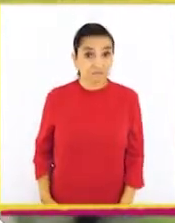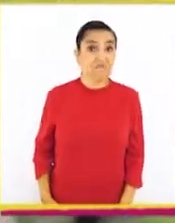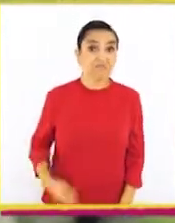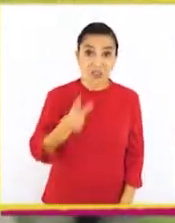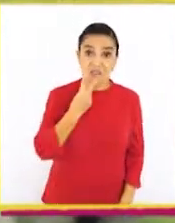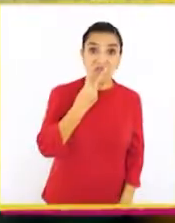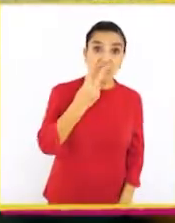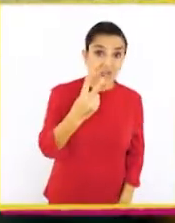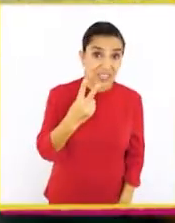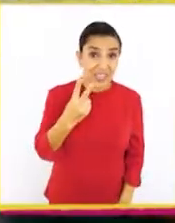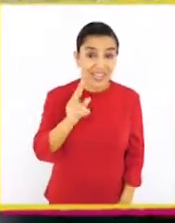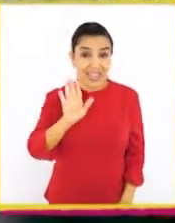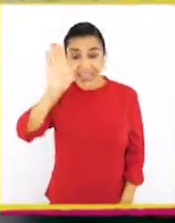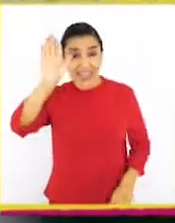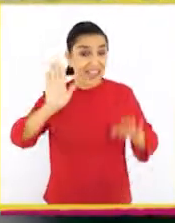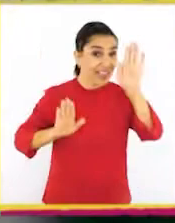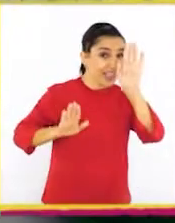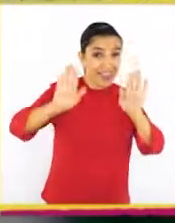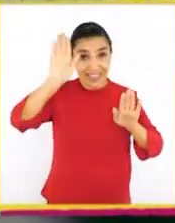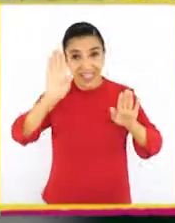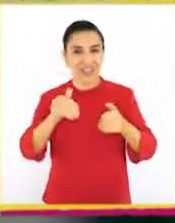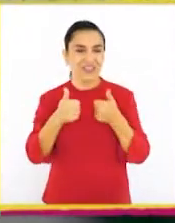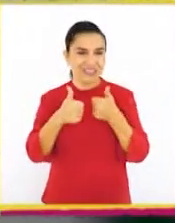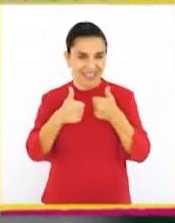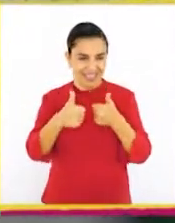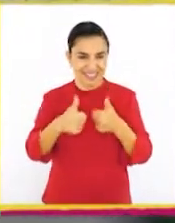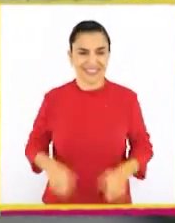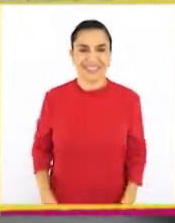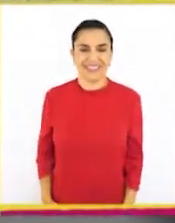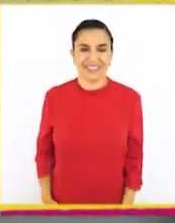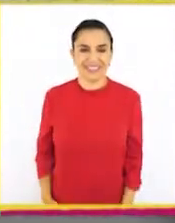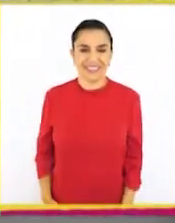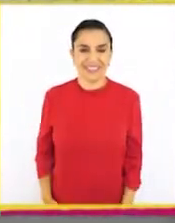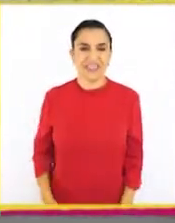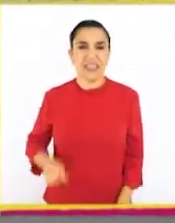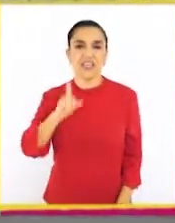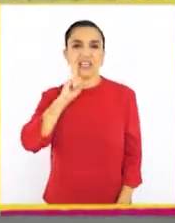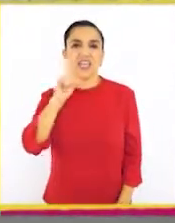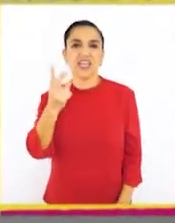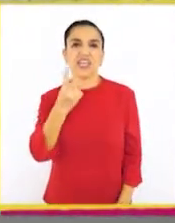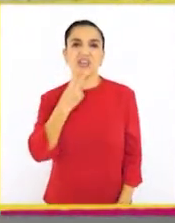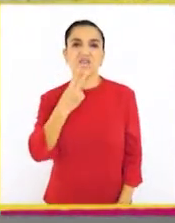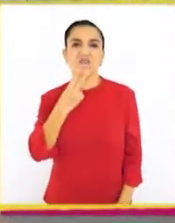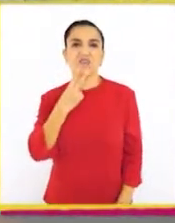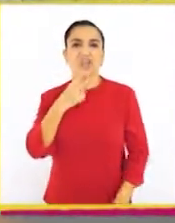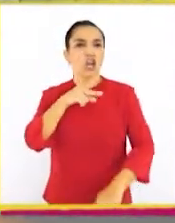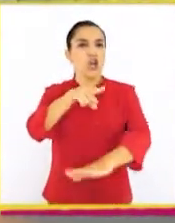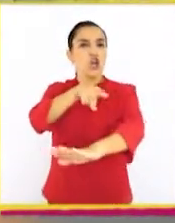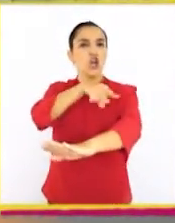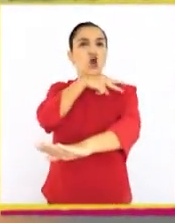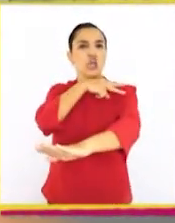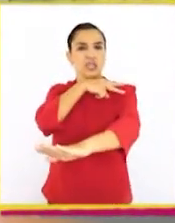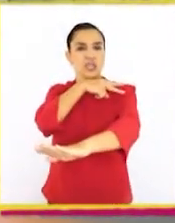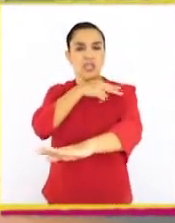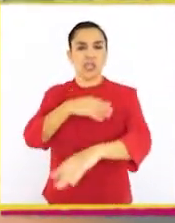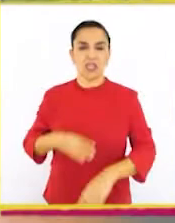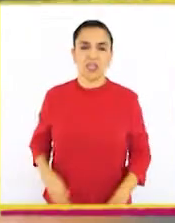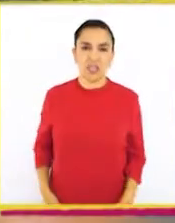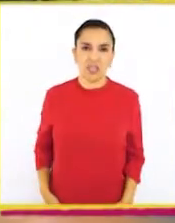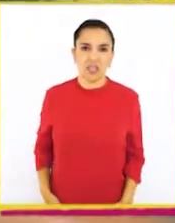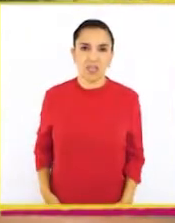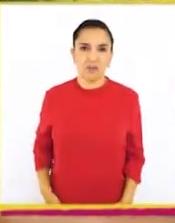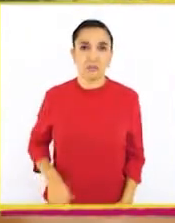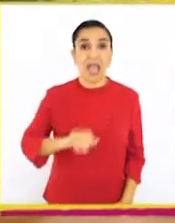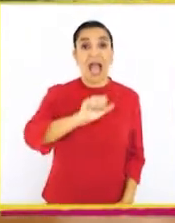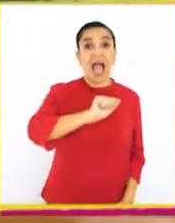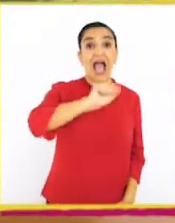¡Ajá! ¡Ay, pero miren! ¡Hay hartas manitos levantadas! Bien. ¿Y quiénes viven en la zona norte?